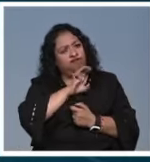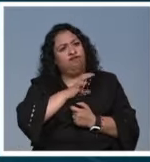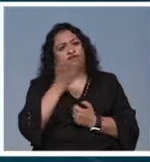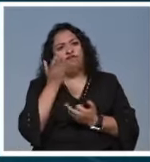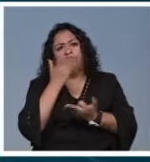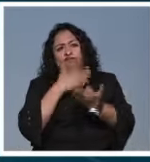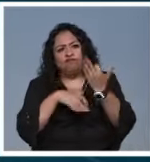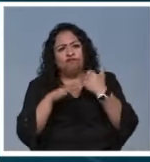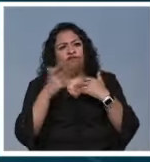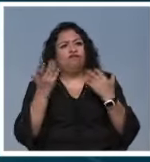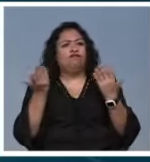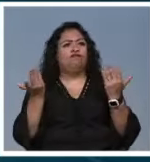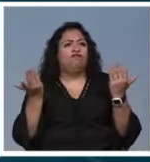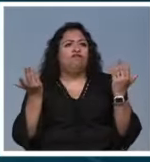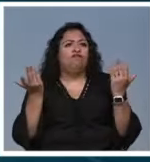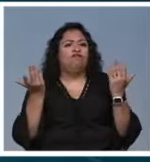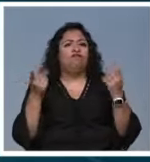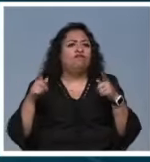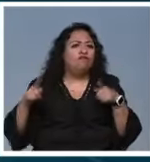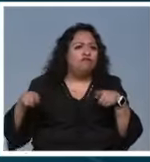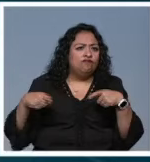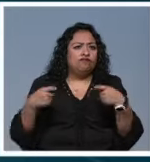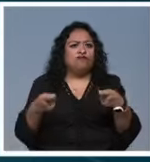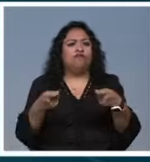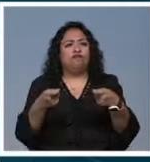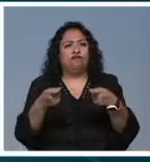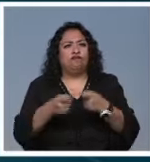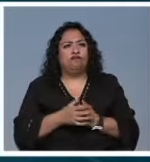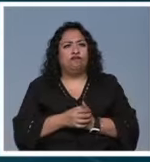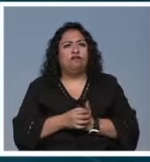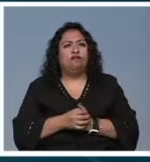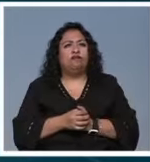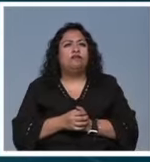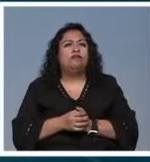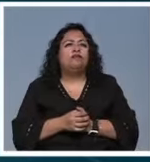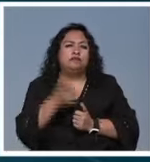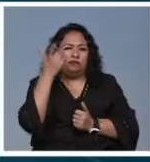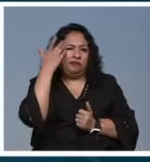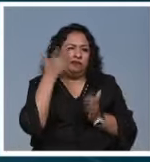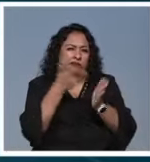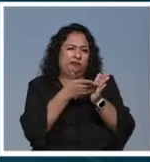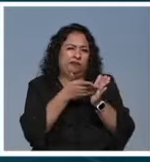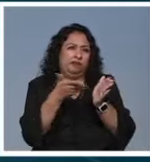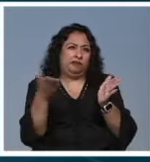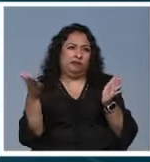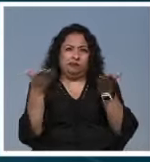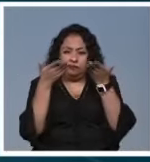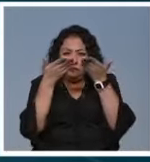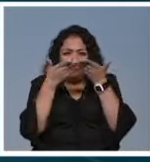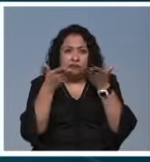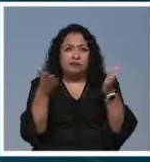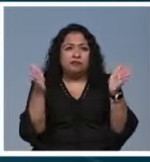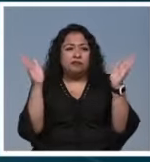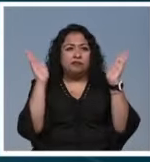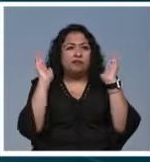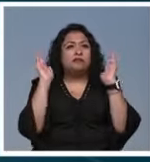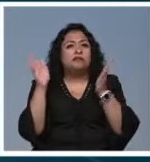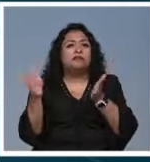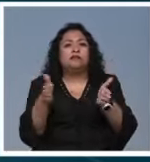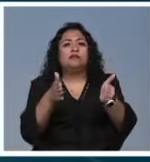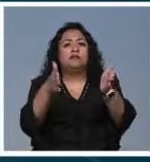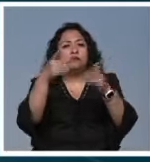lo que nos legó él en una época abriendo